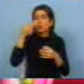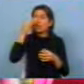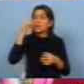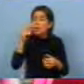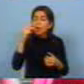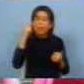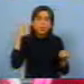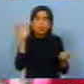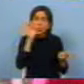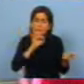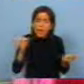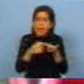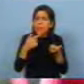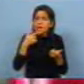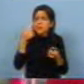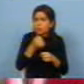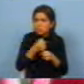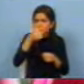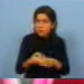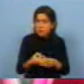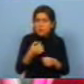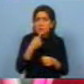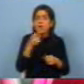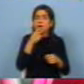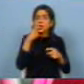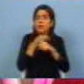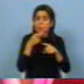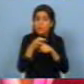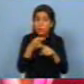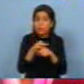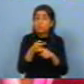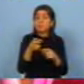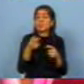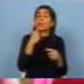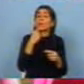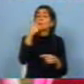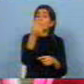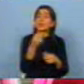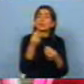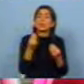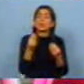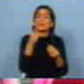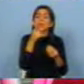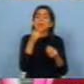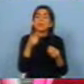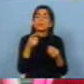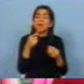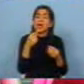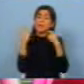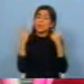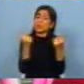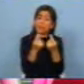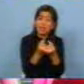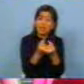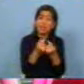escuchó. Entonces yo digo, básicamente discutiendo si esto existía o no, le pregunto, porque ella cuando se queja de esto, que